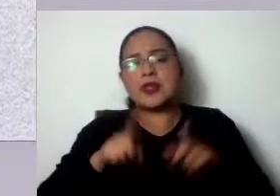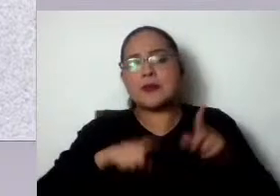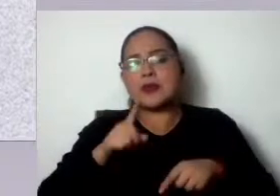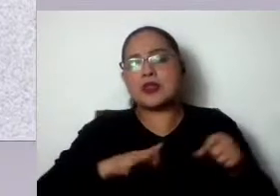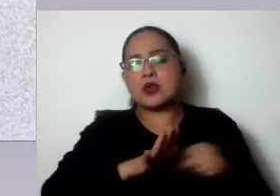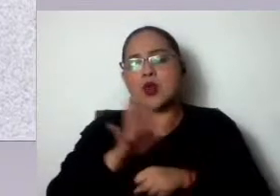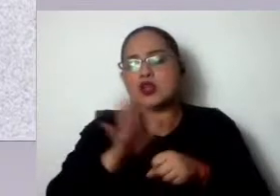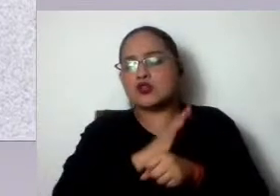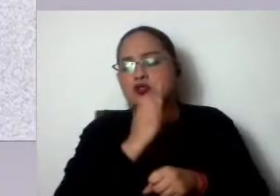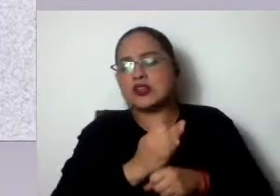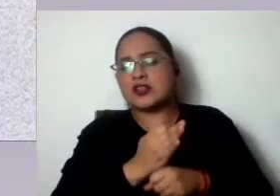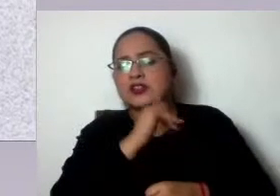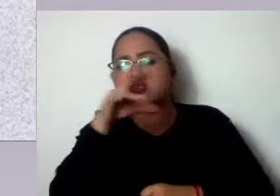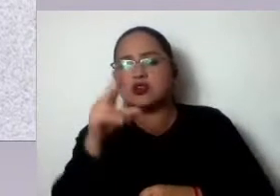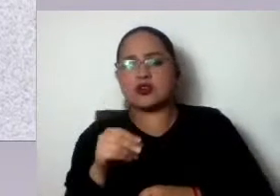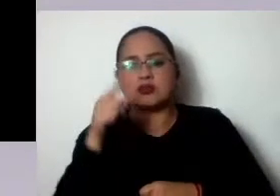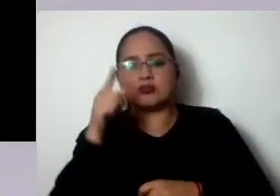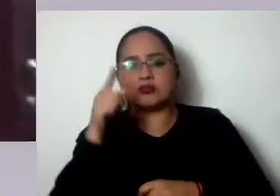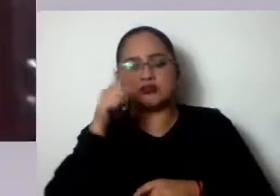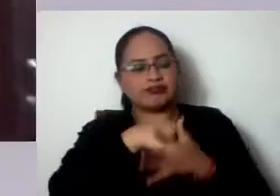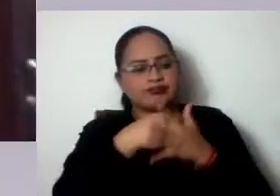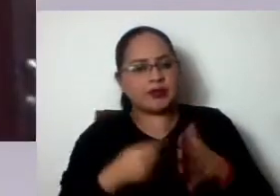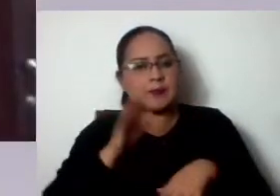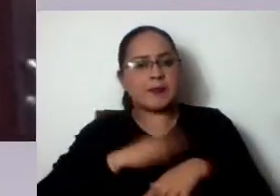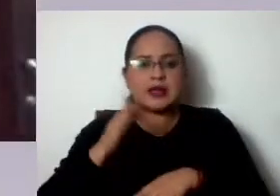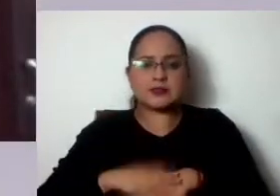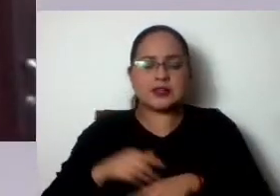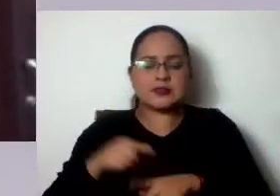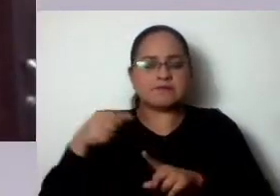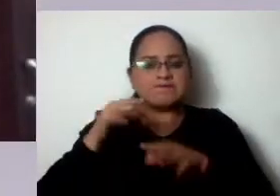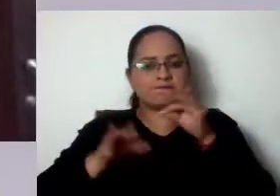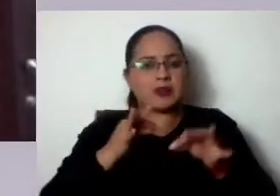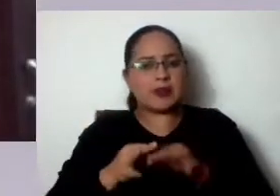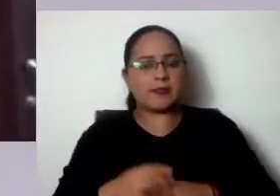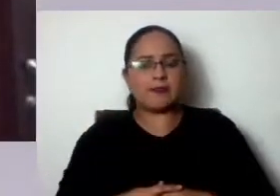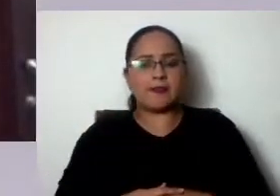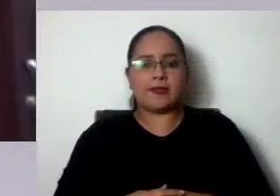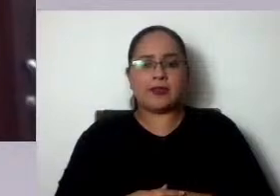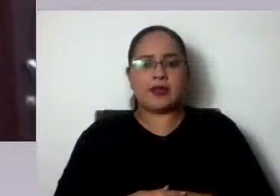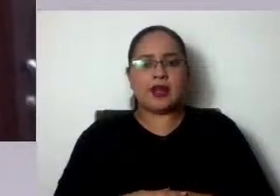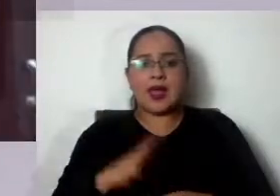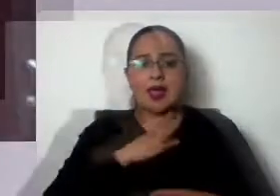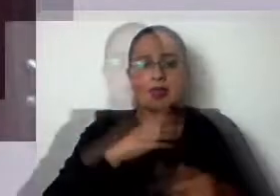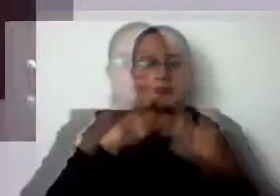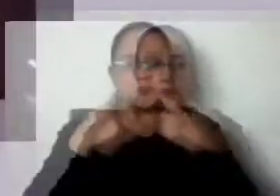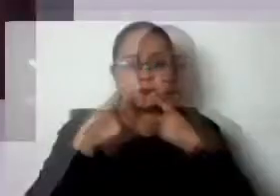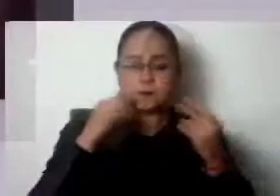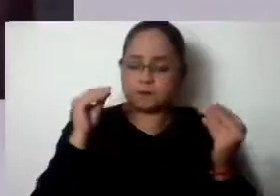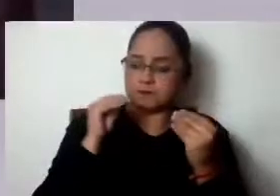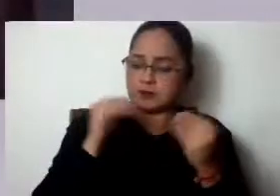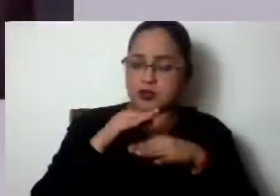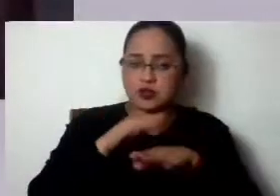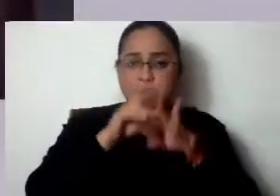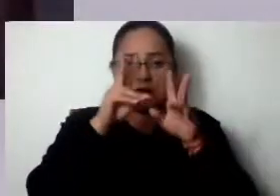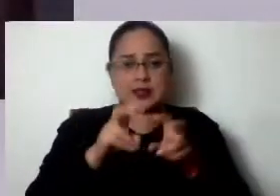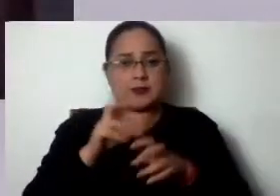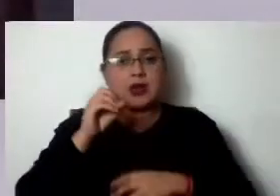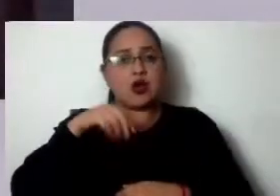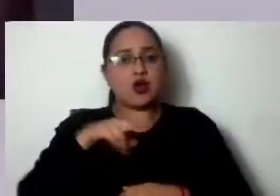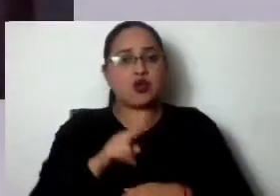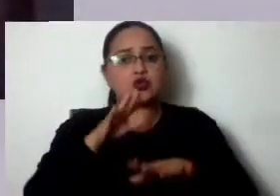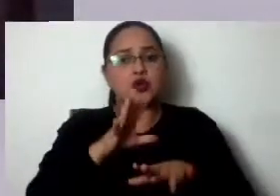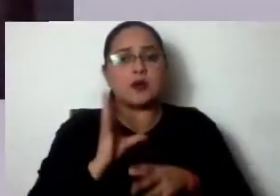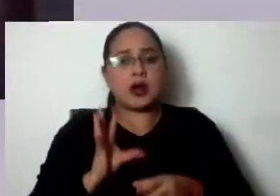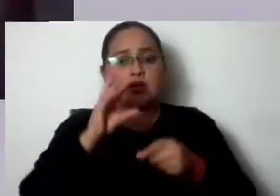y otros medios apropiados la discusión que se suscitó en el ámbito de las naciones unidas sobre la inclusión